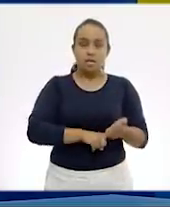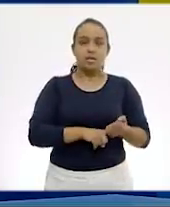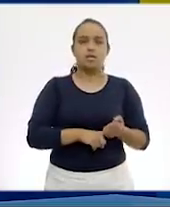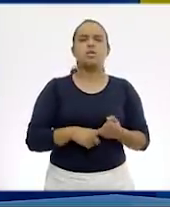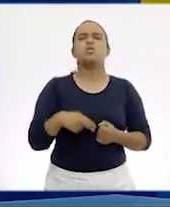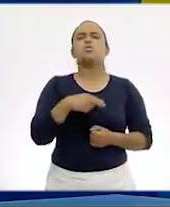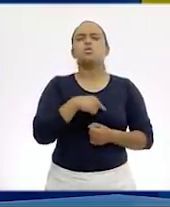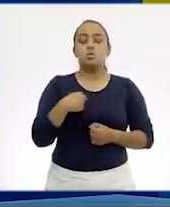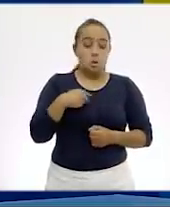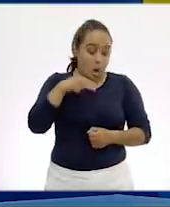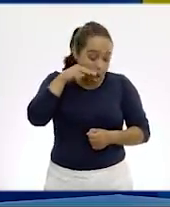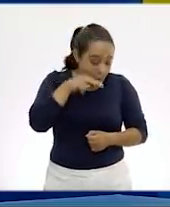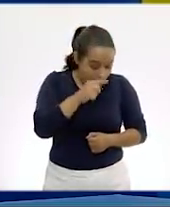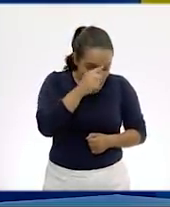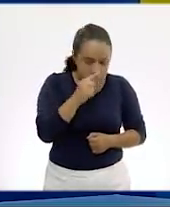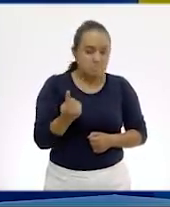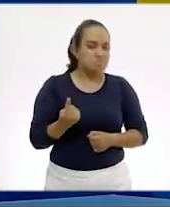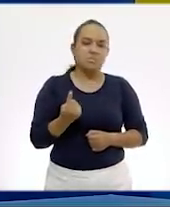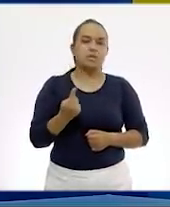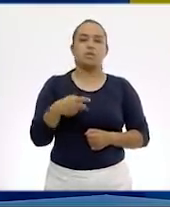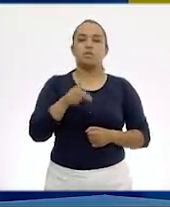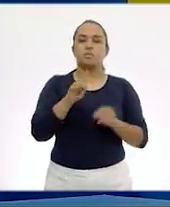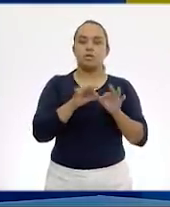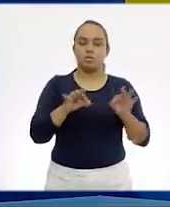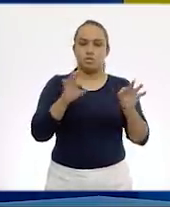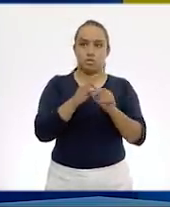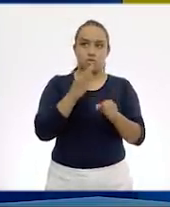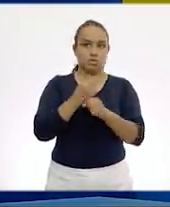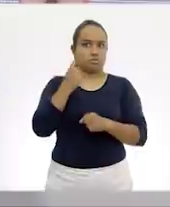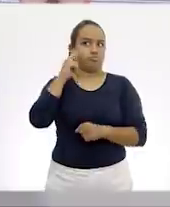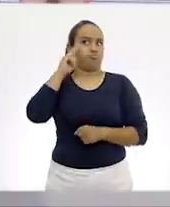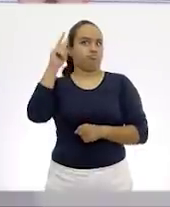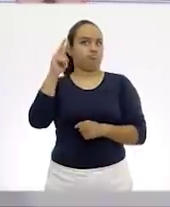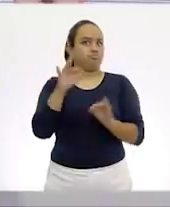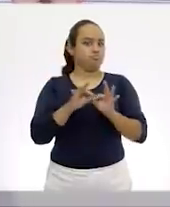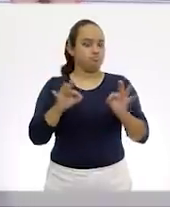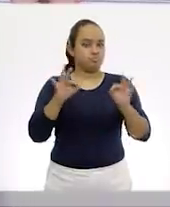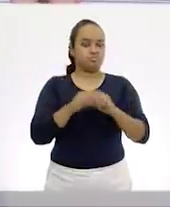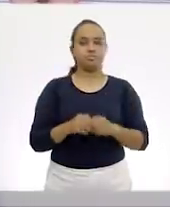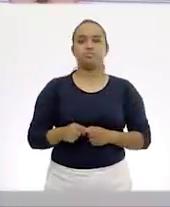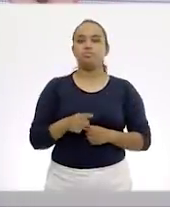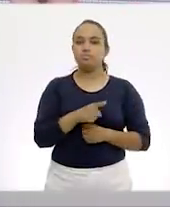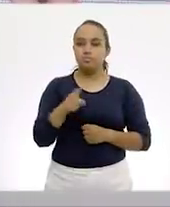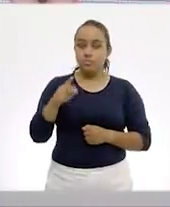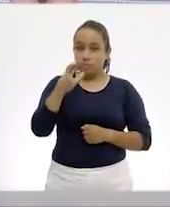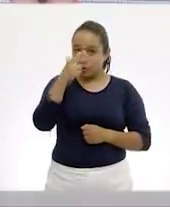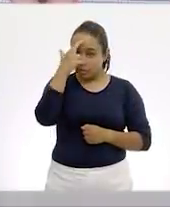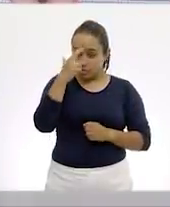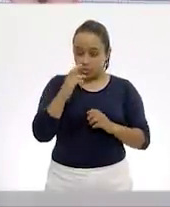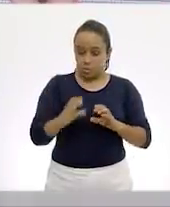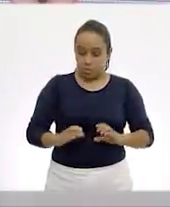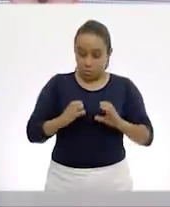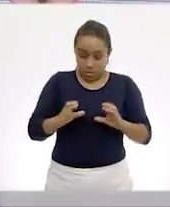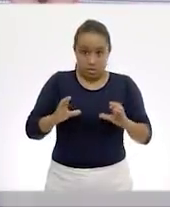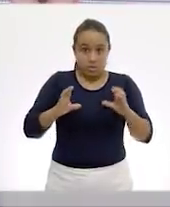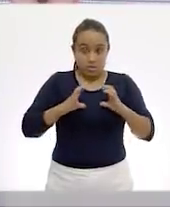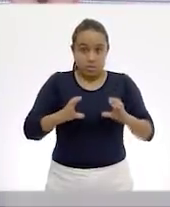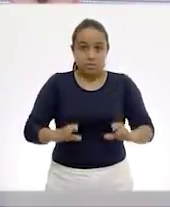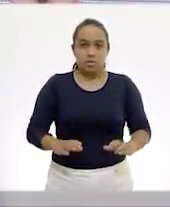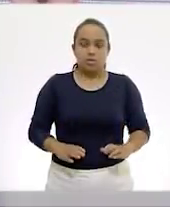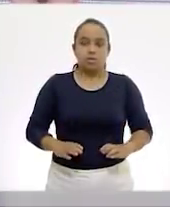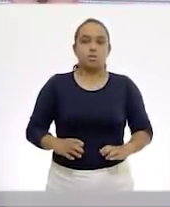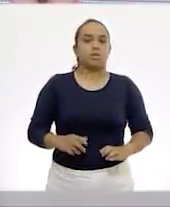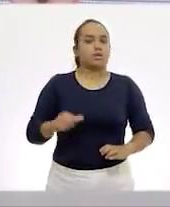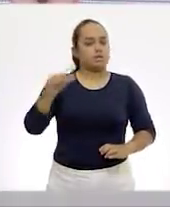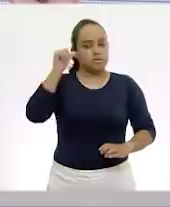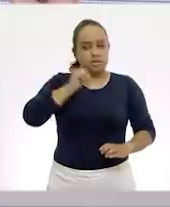no los vemos a simple vista. Es muy importante lo que acabamos de ver. Recuerden, el cuidado de nuestro cuerpo debe de